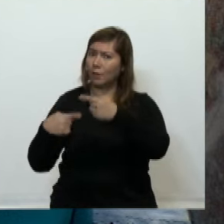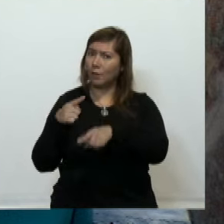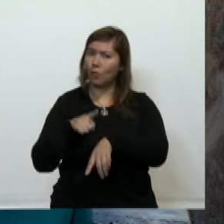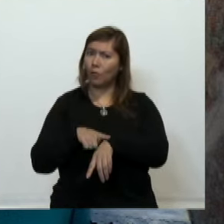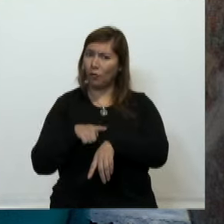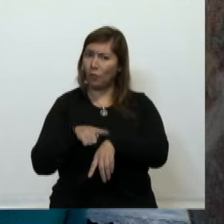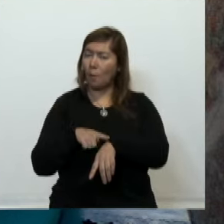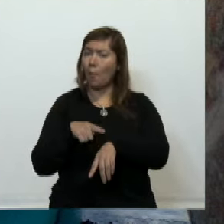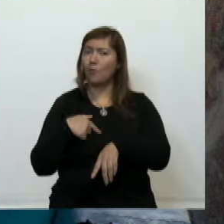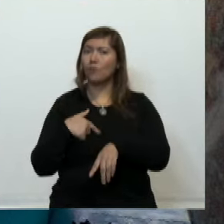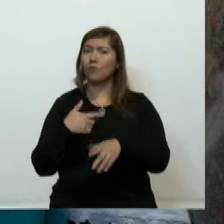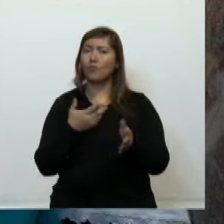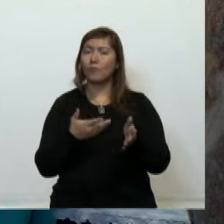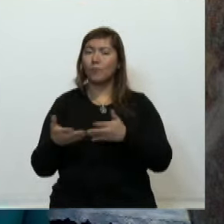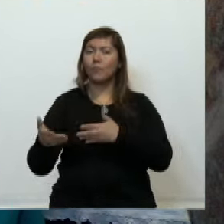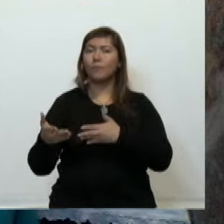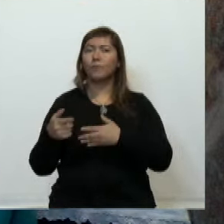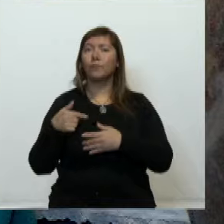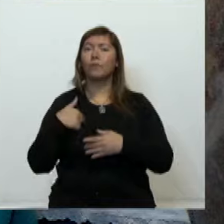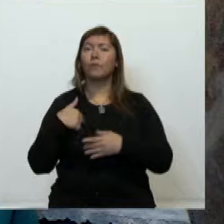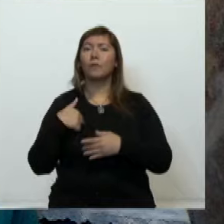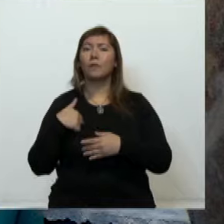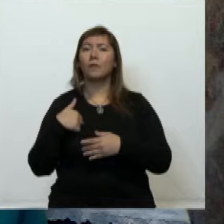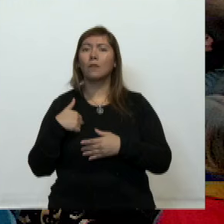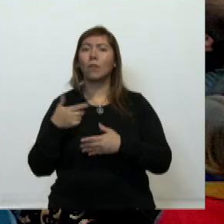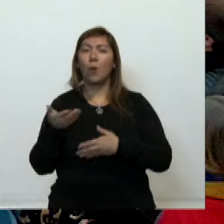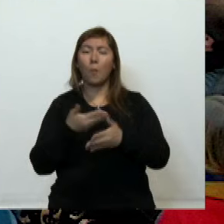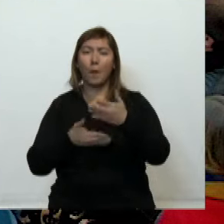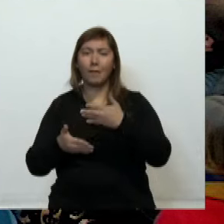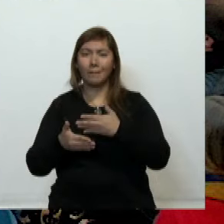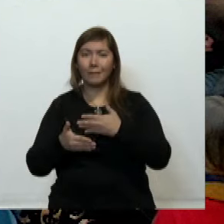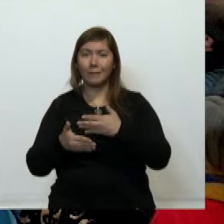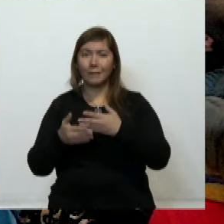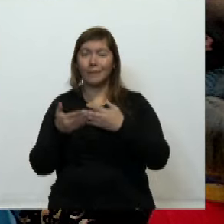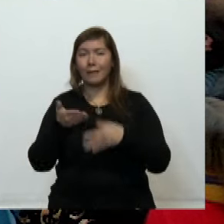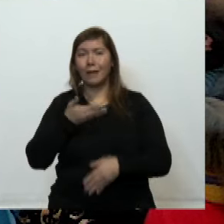Jesucristo compartir la vida eterna y cantar tus alabanzas.